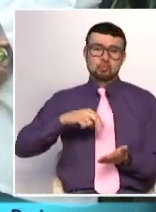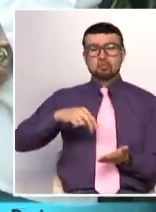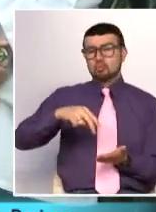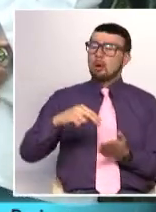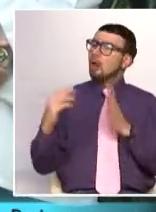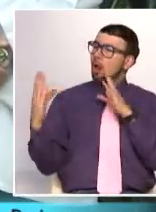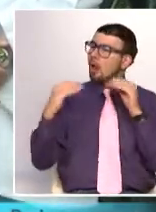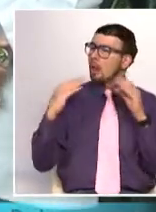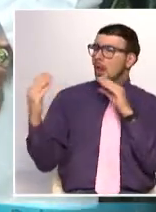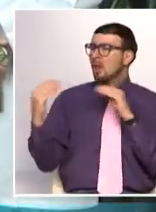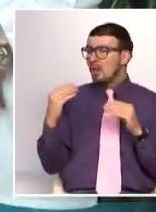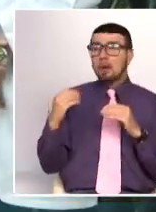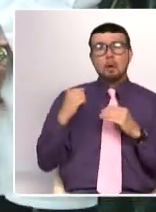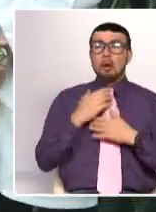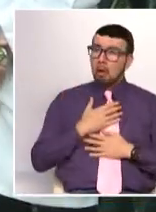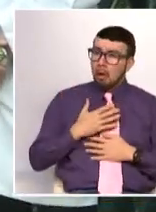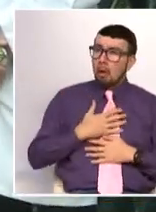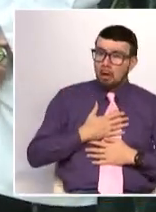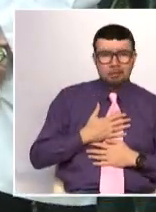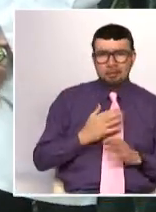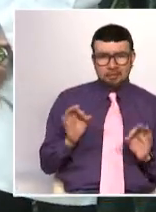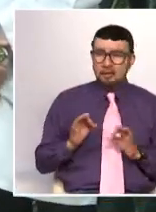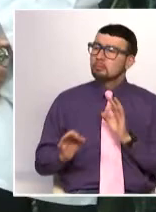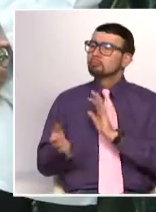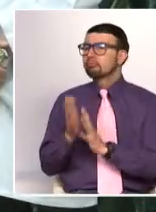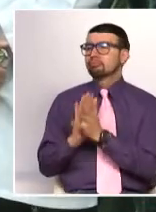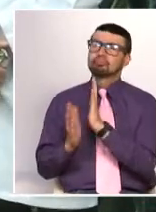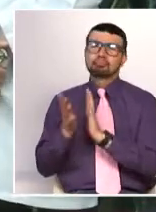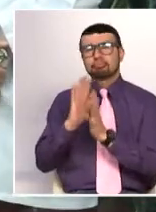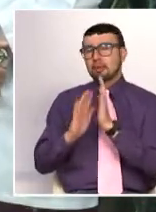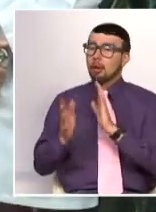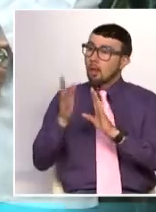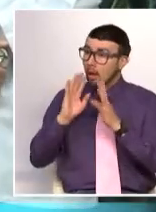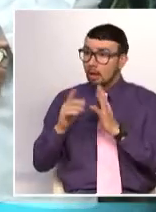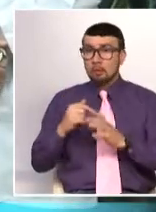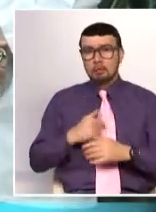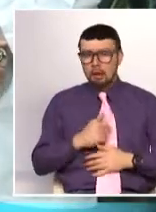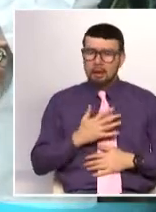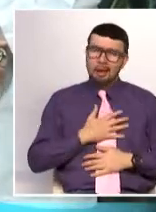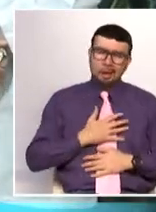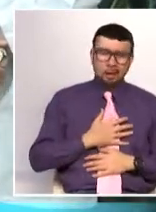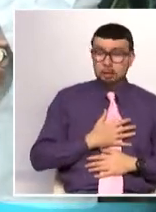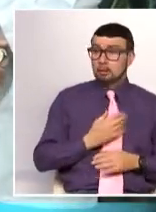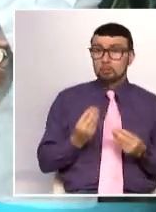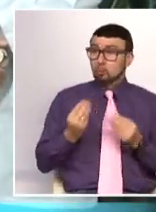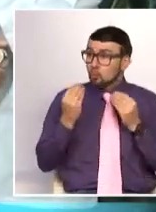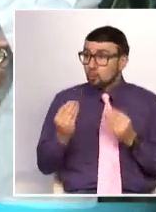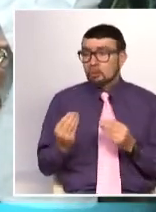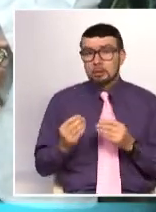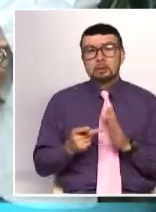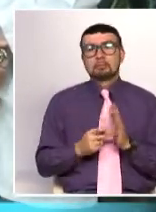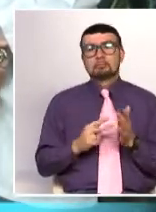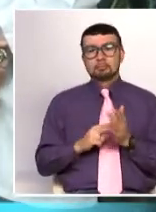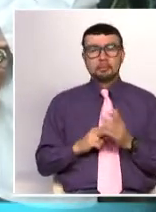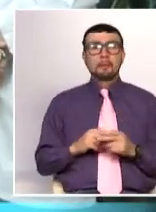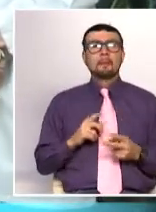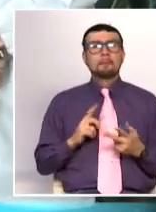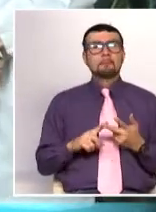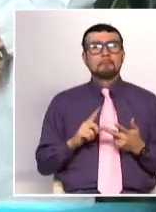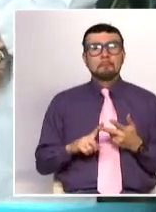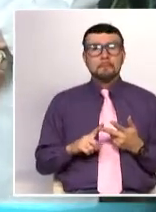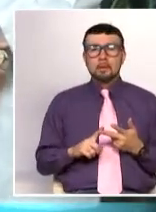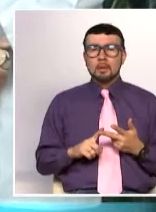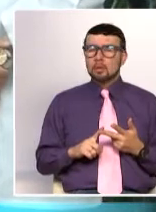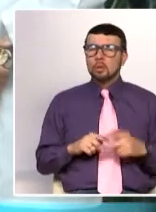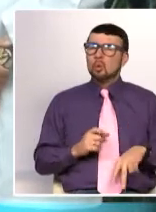compañero ciudad que entonces si ya no es capaz y empieza como quiere decir que se está excediendo y la duración